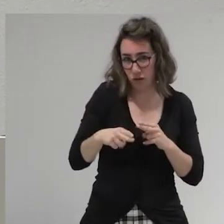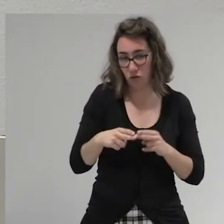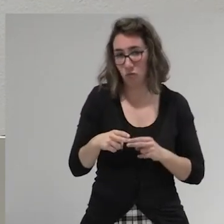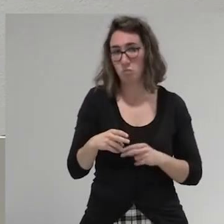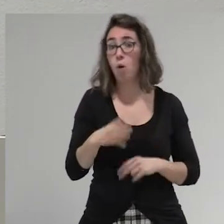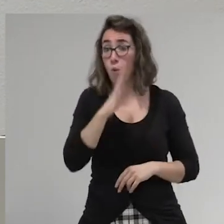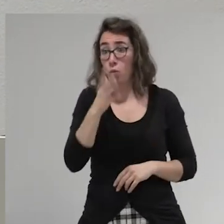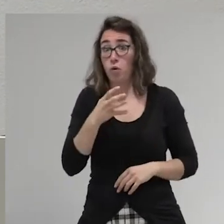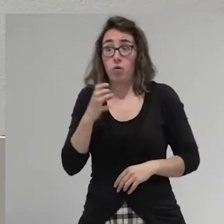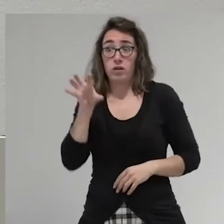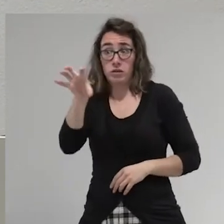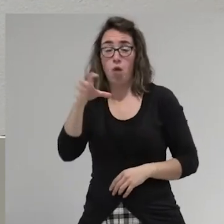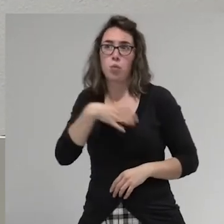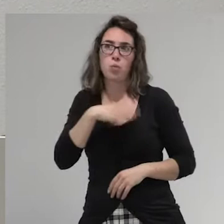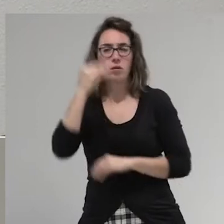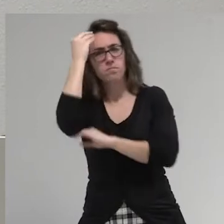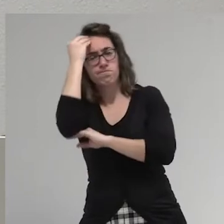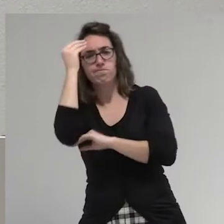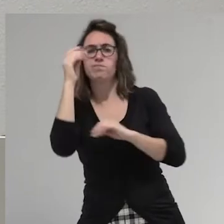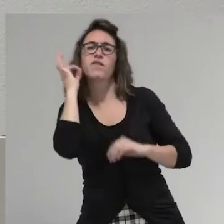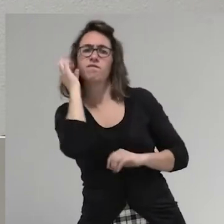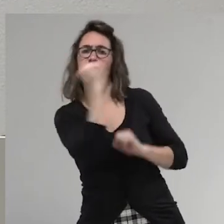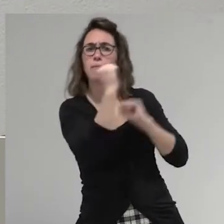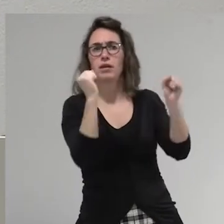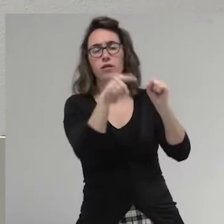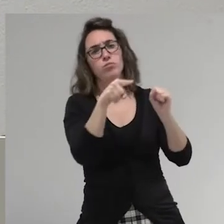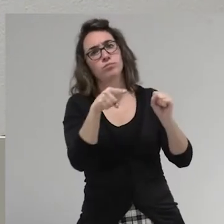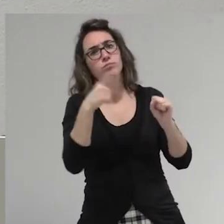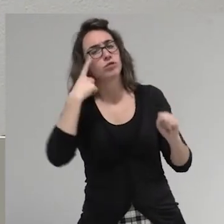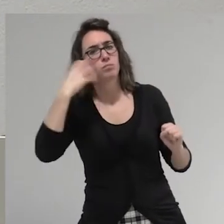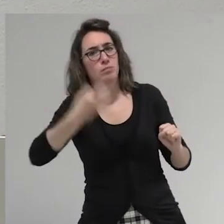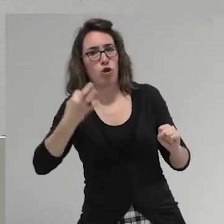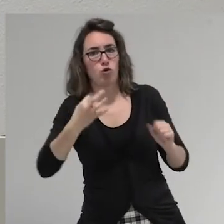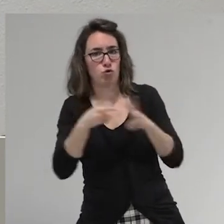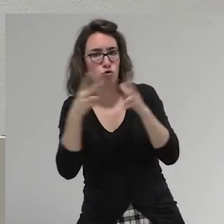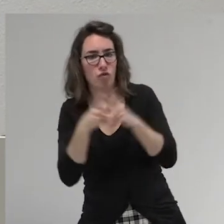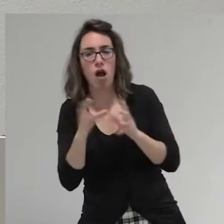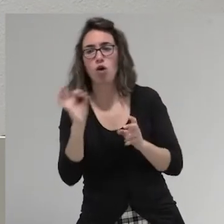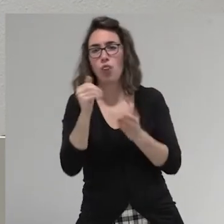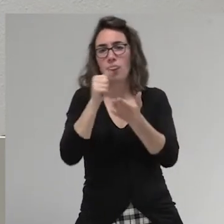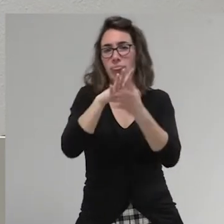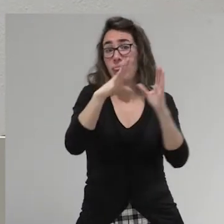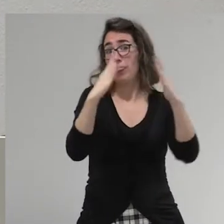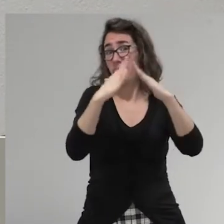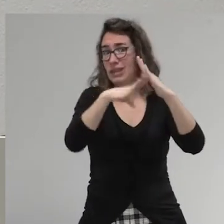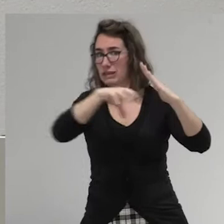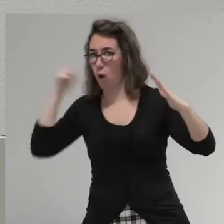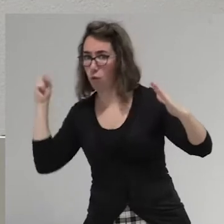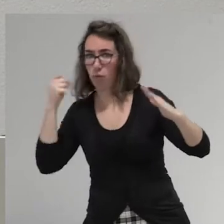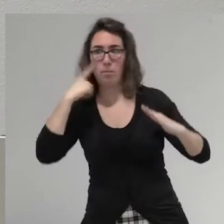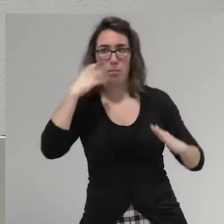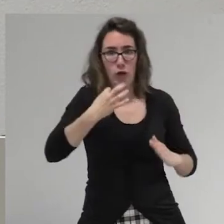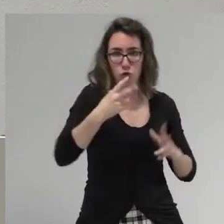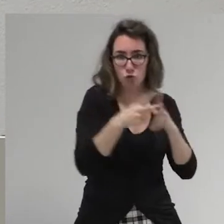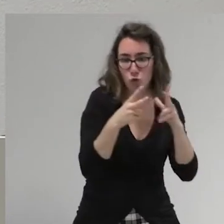feminicidios son un peligro social, o que los desahucios son un peligro social, o que las deportaciones son un peligro social, o que